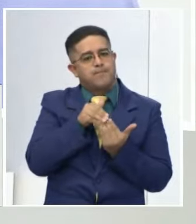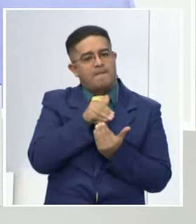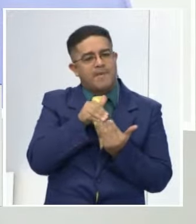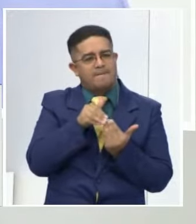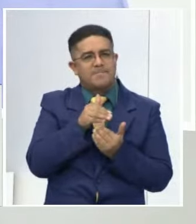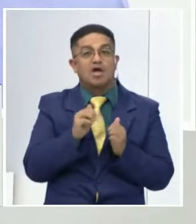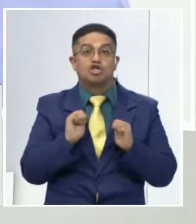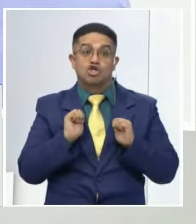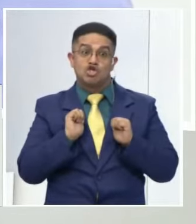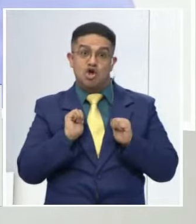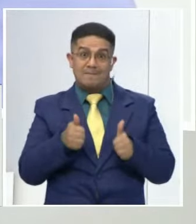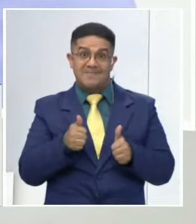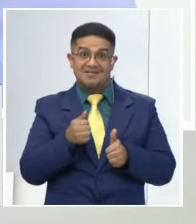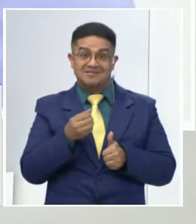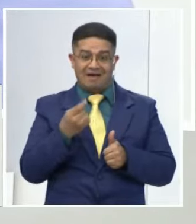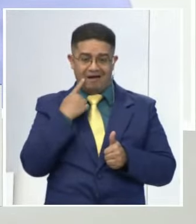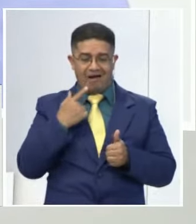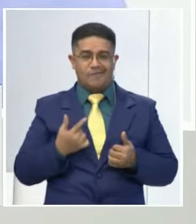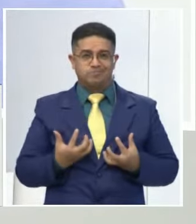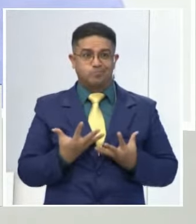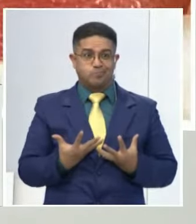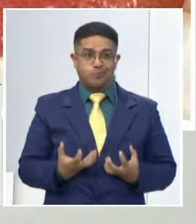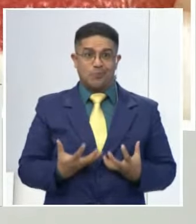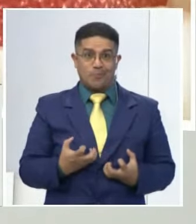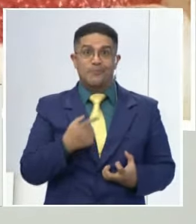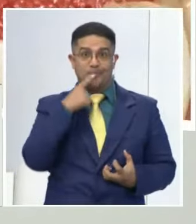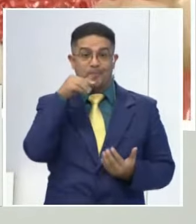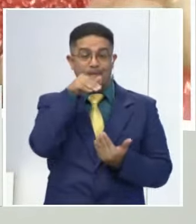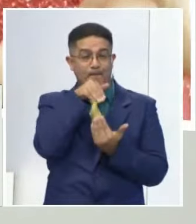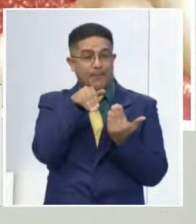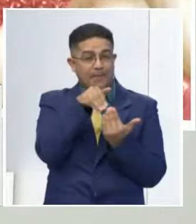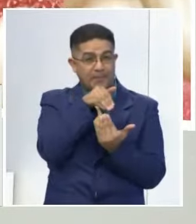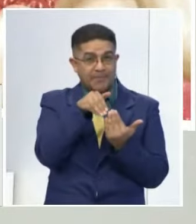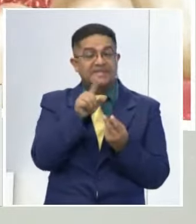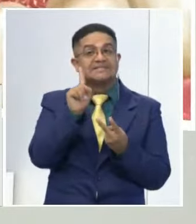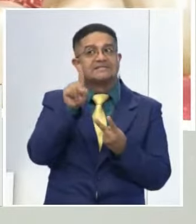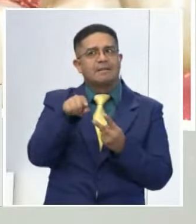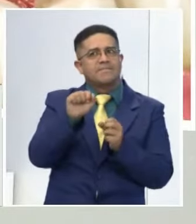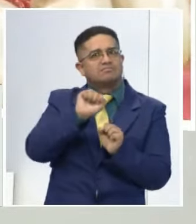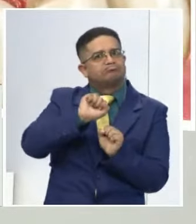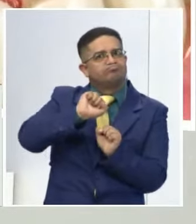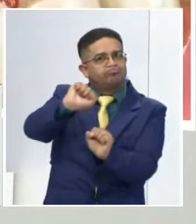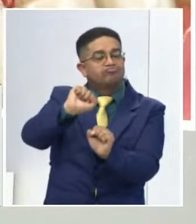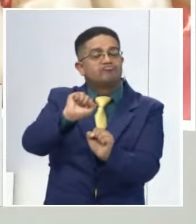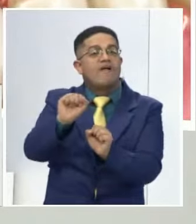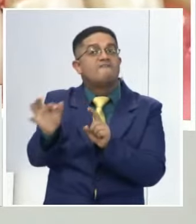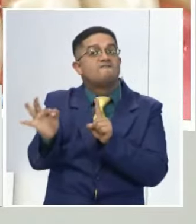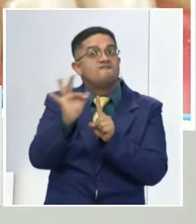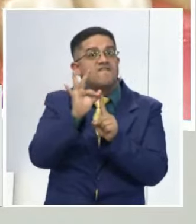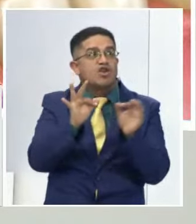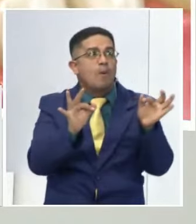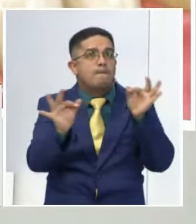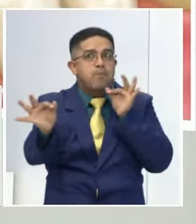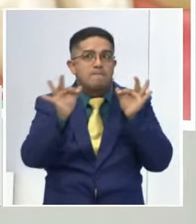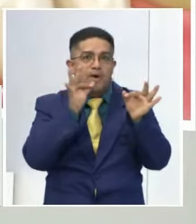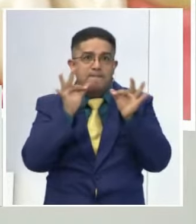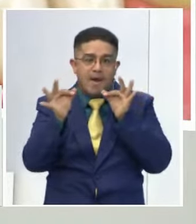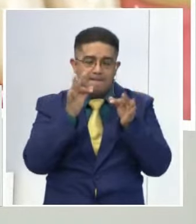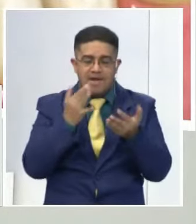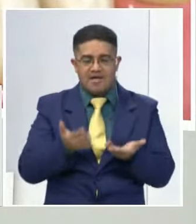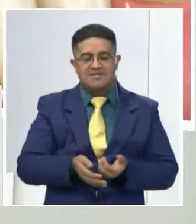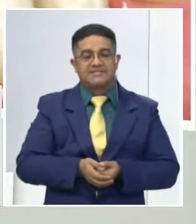digestión comienza en la boca, no en el estómago, pero también puede estar concentrada defendiéndonos de los virus y las bacterias que entran constantemente a través de